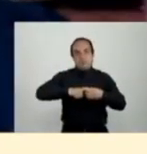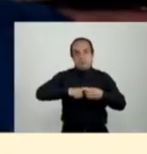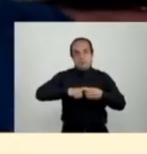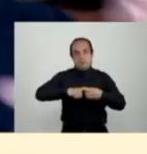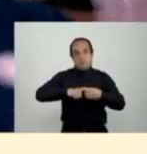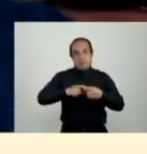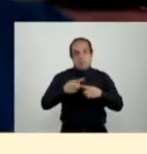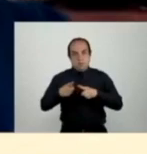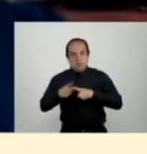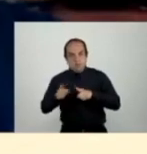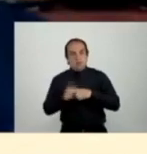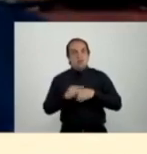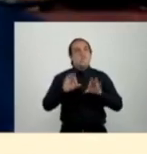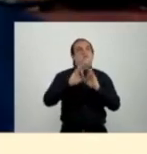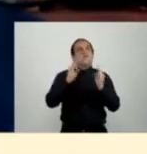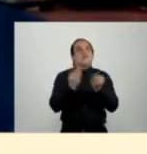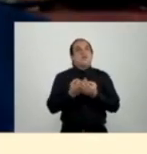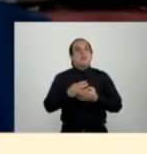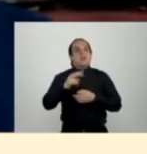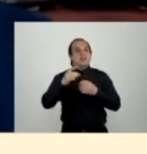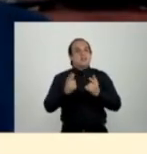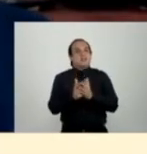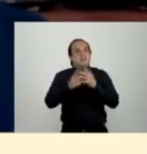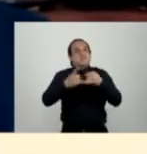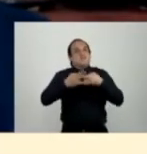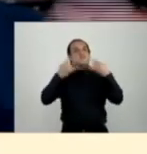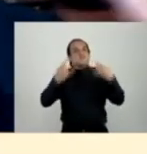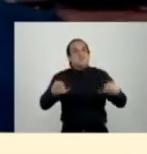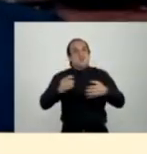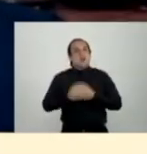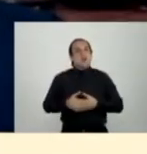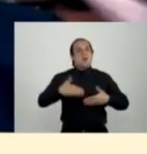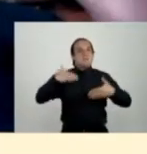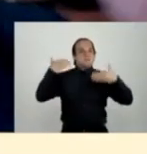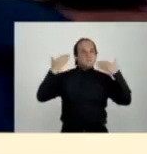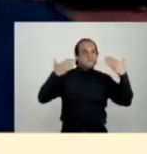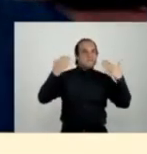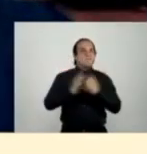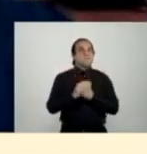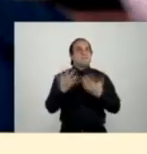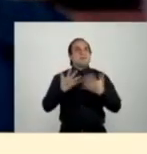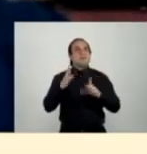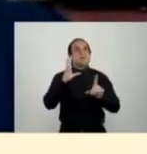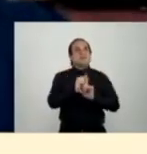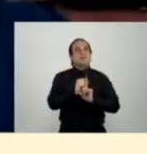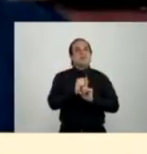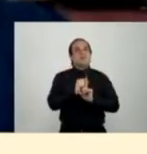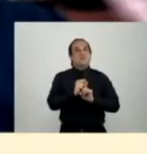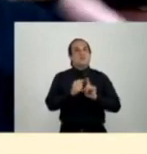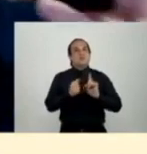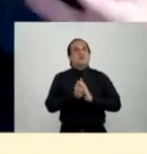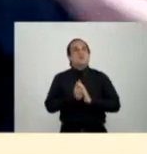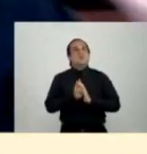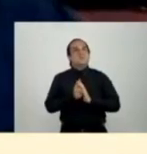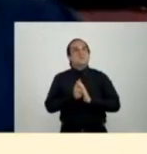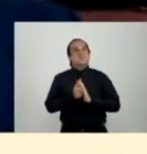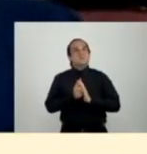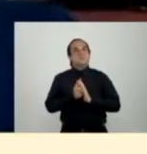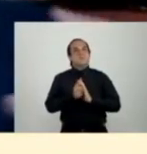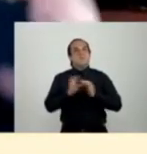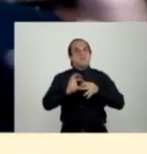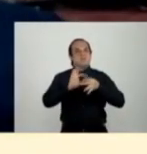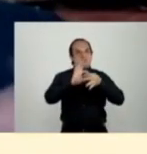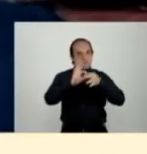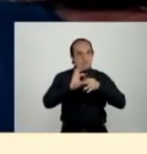de las novelas de aventuras y las novelas de, digamos, policiales, y había logrado construirse un